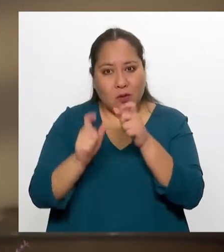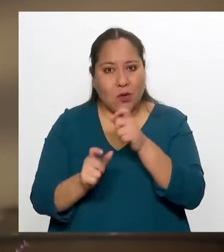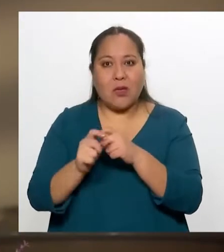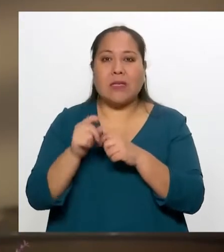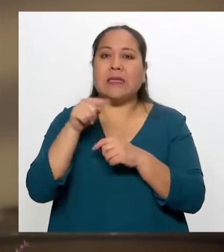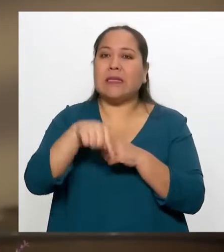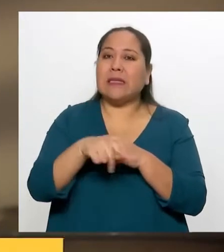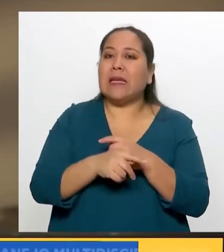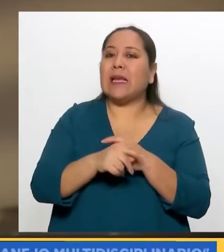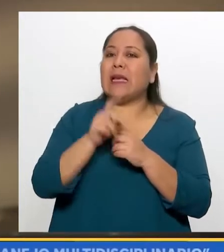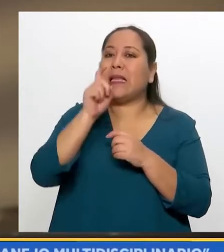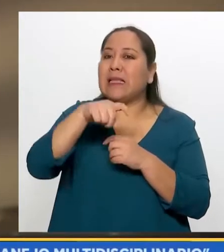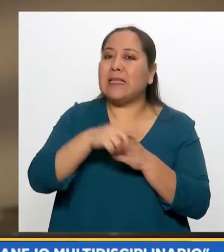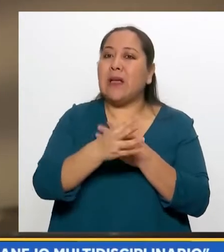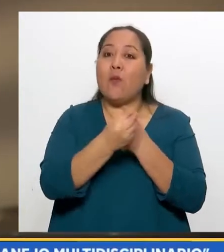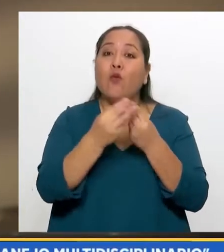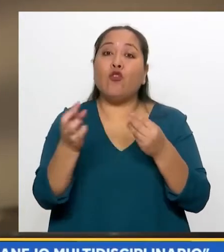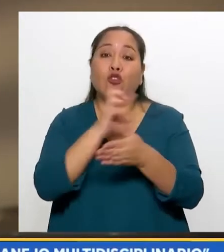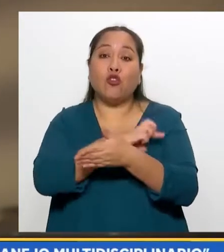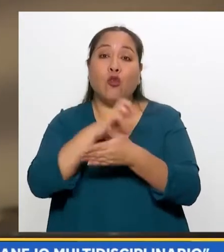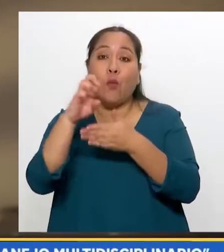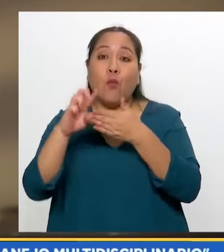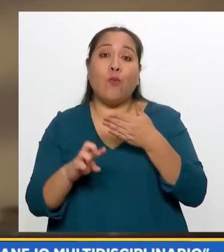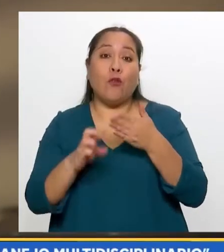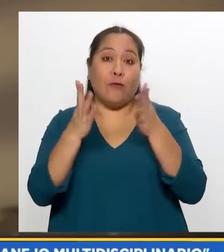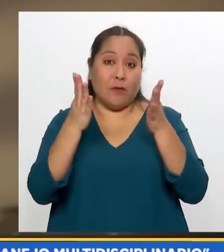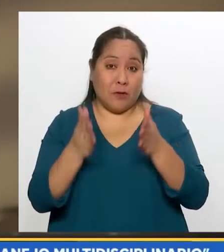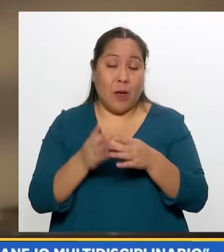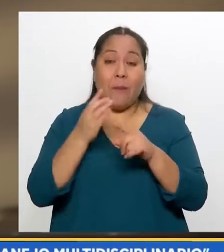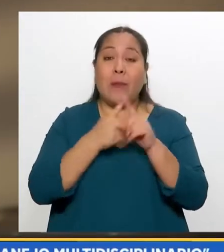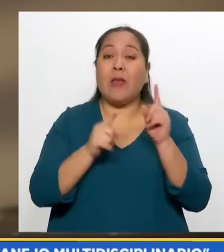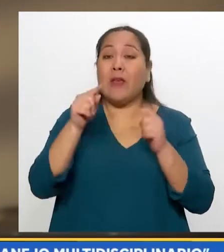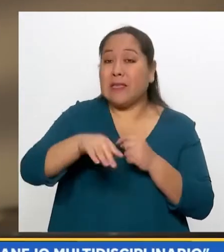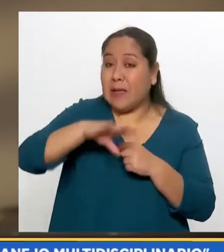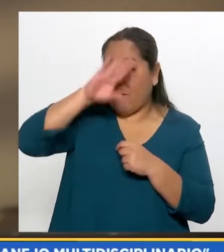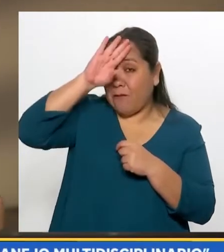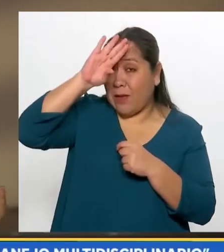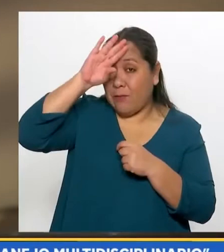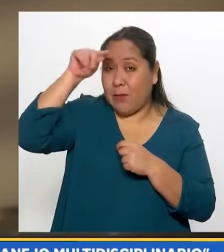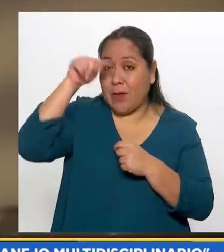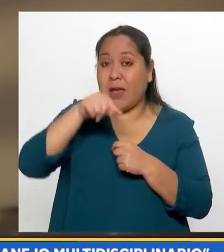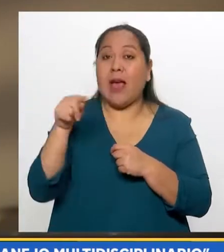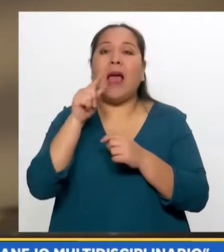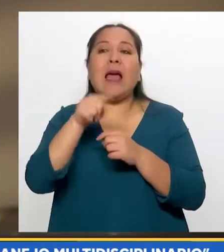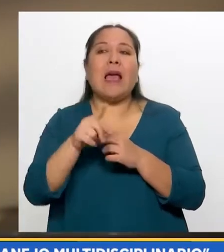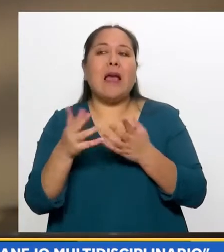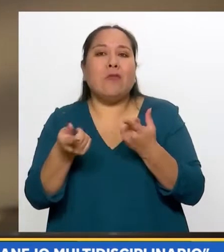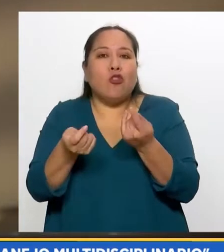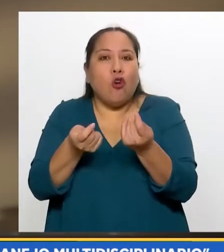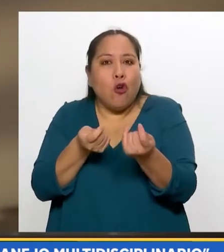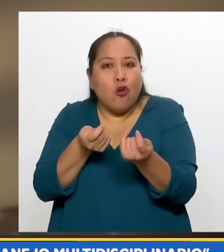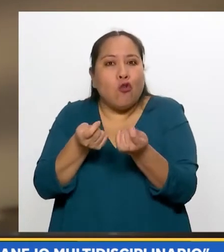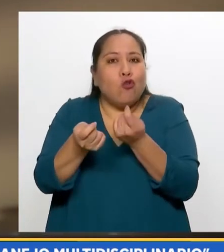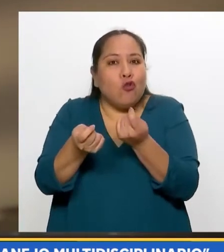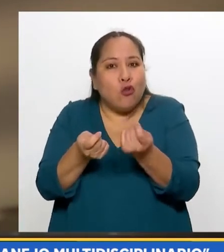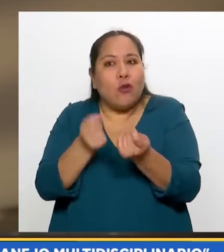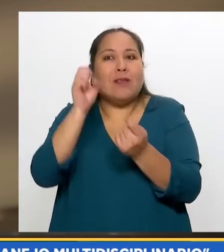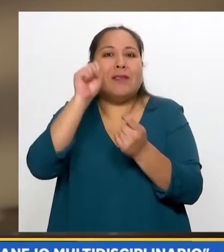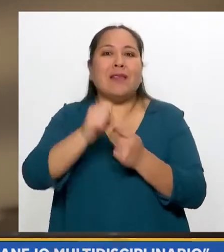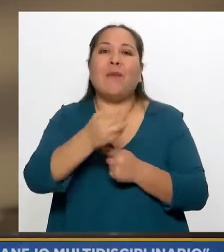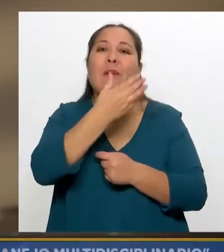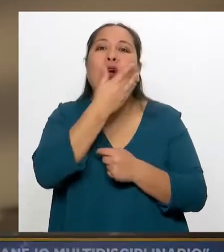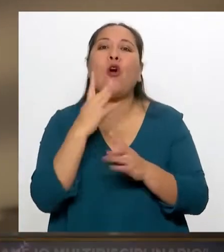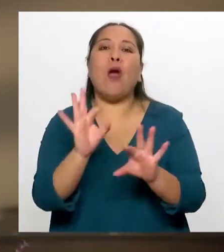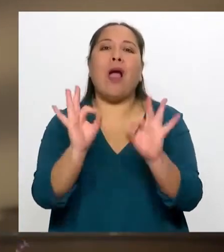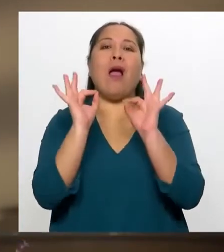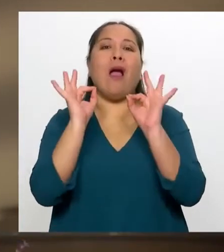pacientes que requieren un manejo multidisciplinario, pero es una enfermedad que al tener este tipo de manejo podemos mejorar